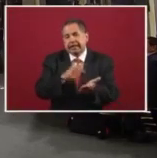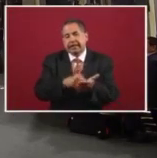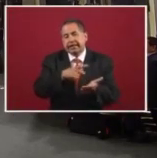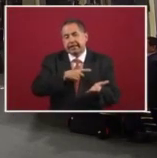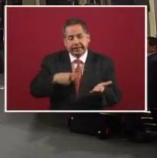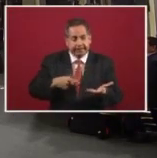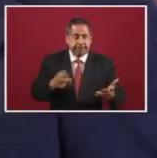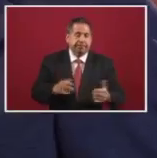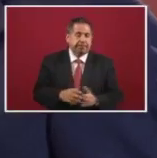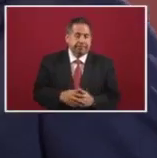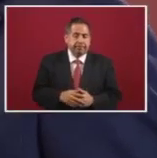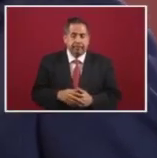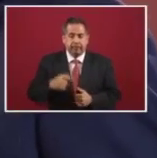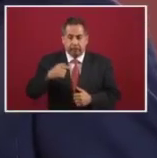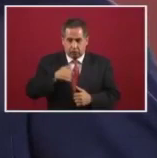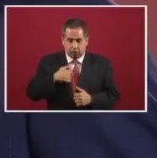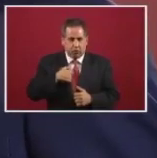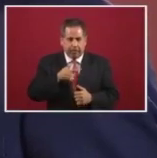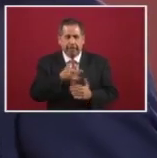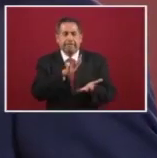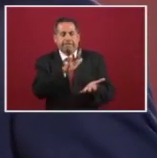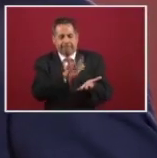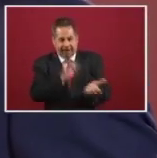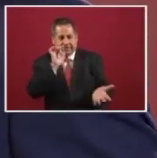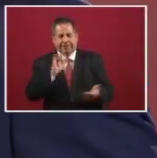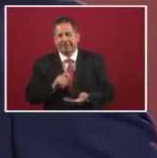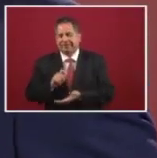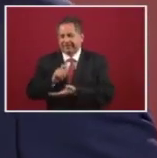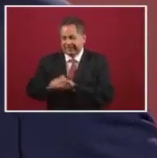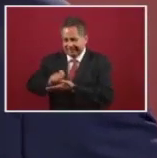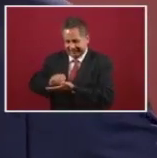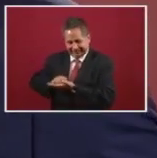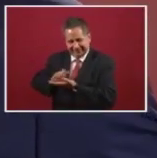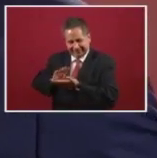Yo ahora sí que tomo nota y